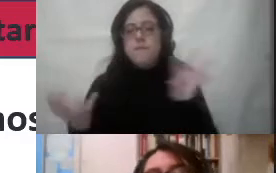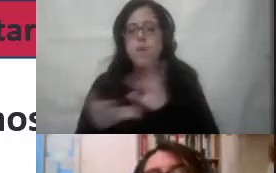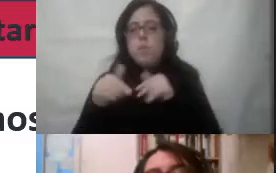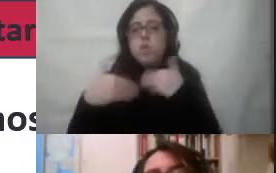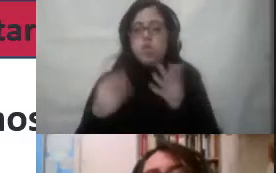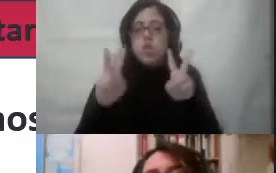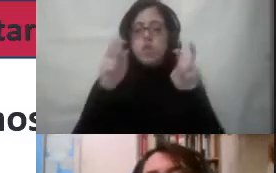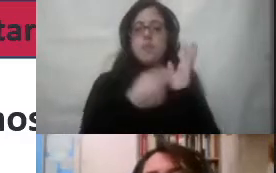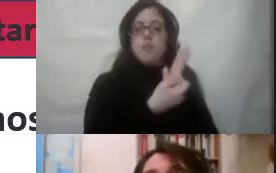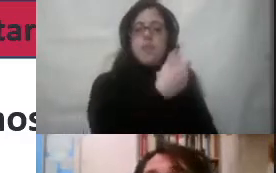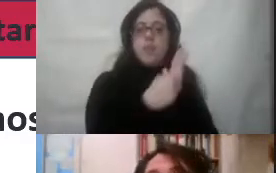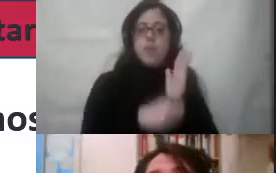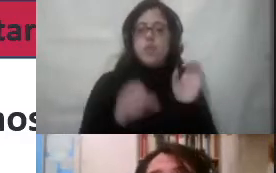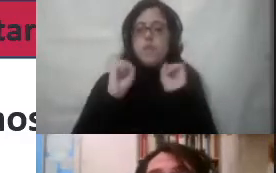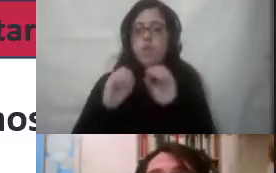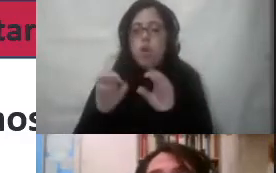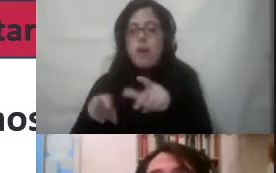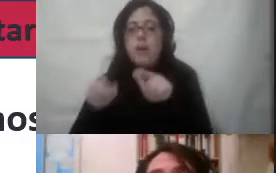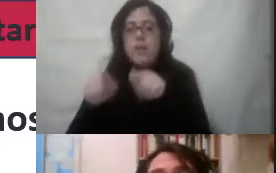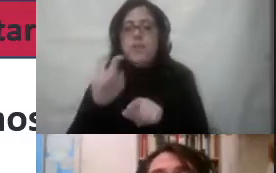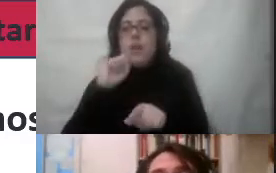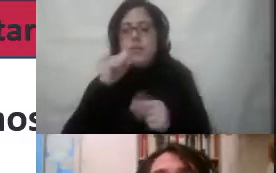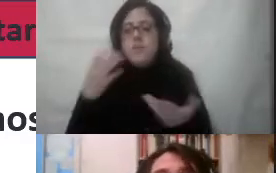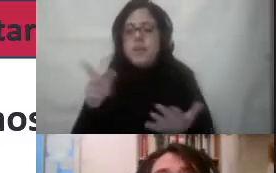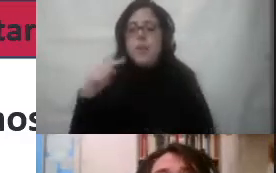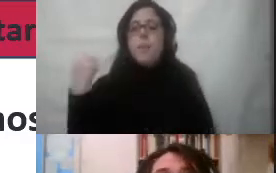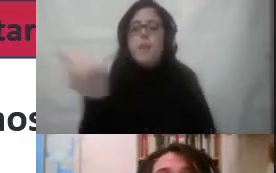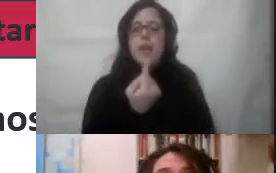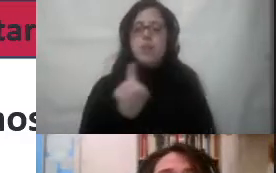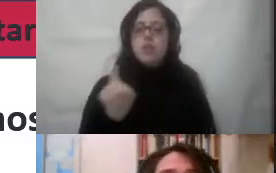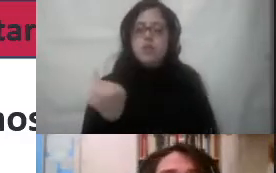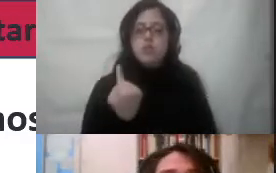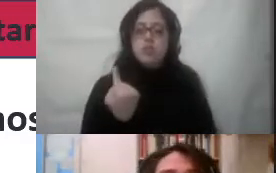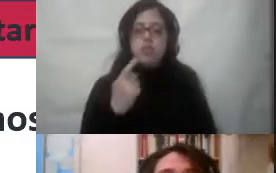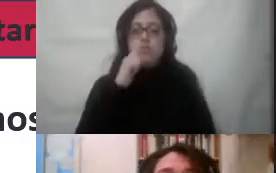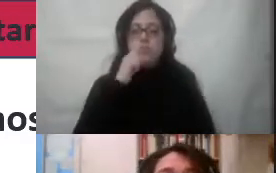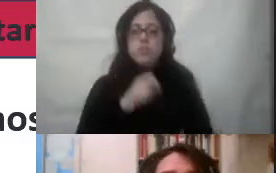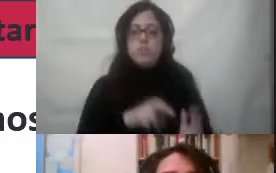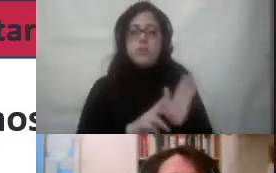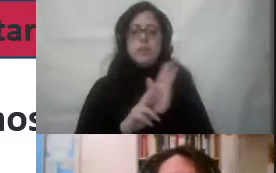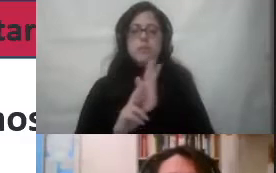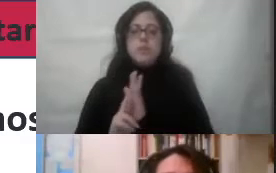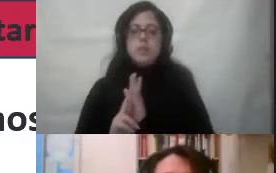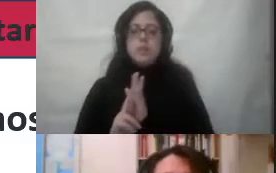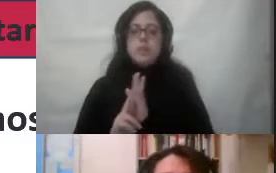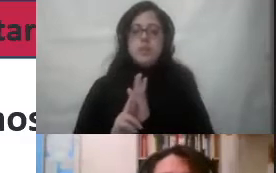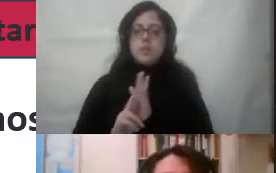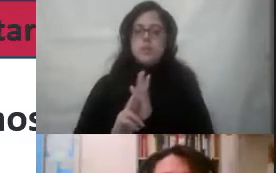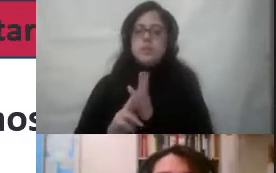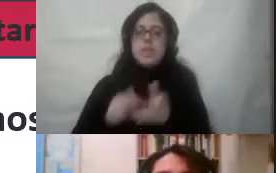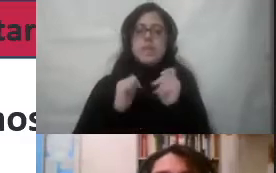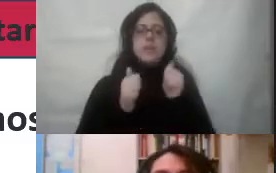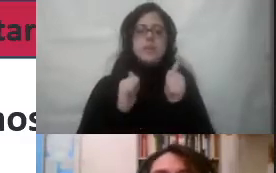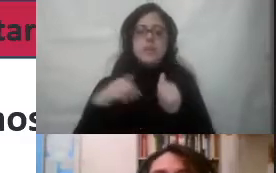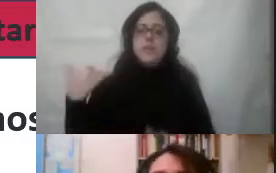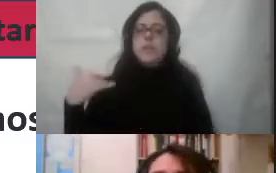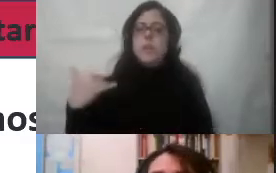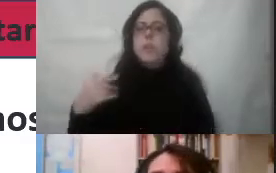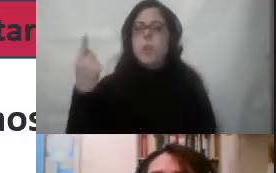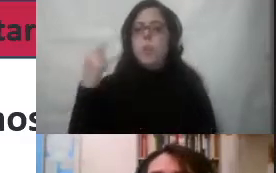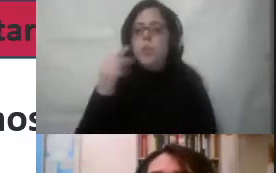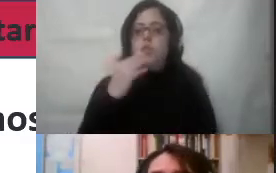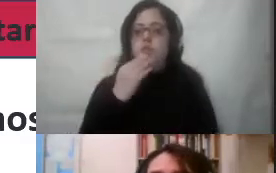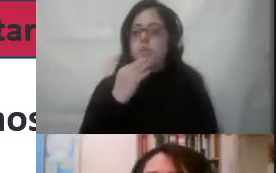formativa en este contexto actual para nosotros ha representado un desafío, pero